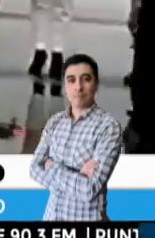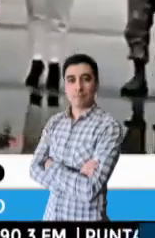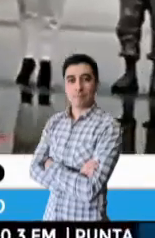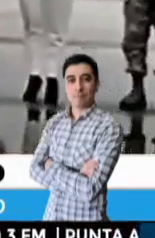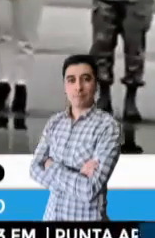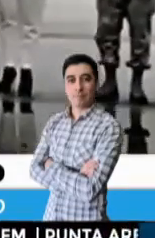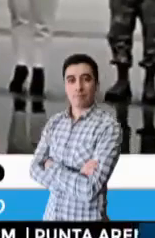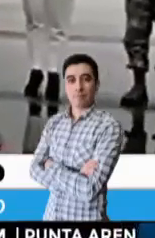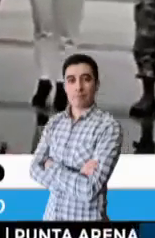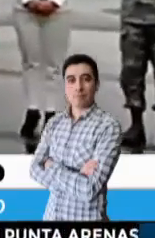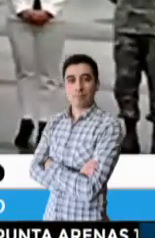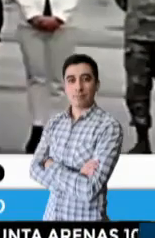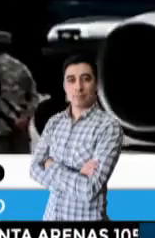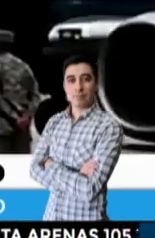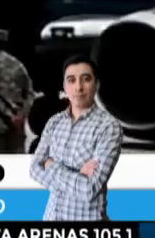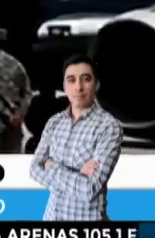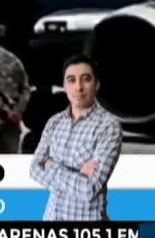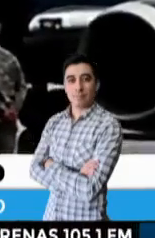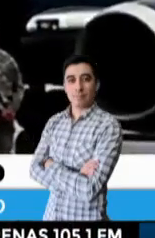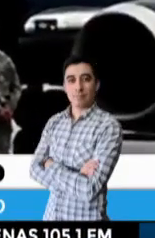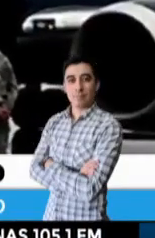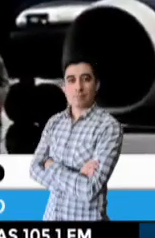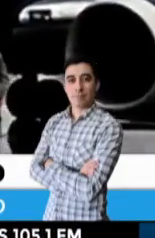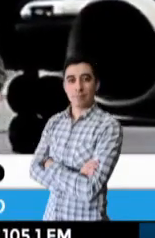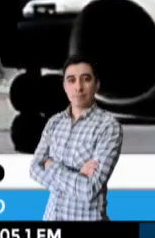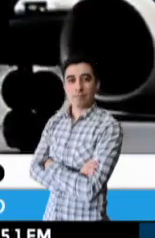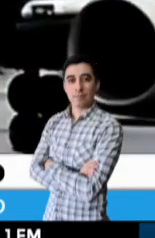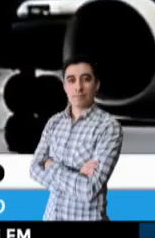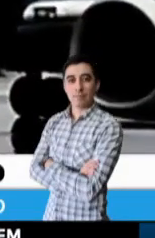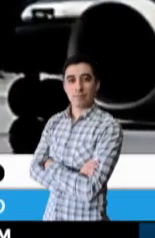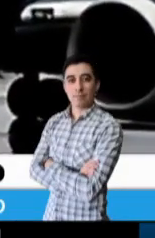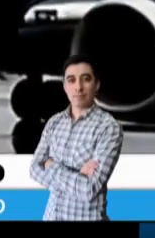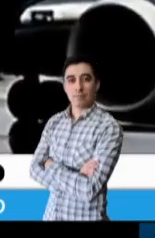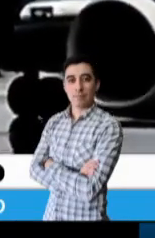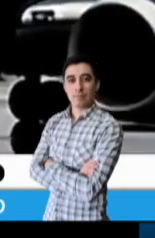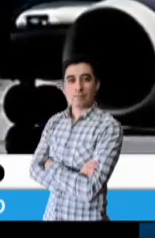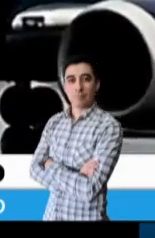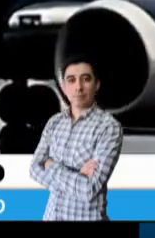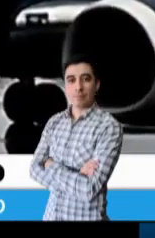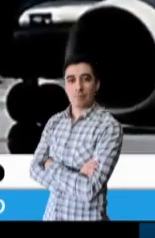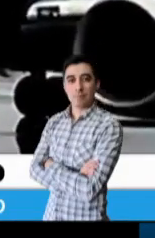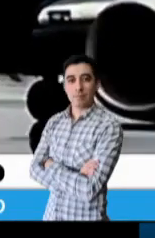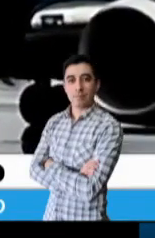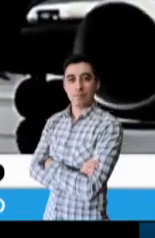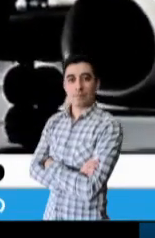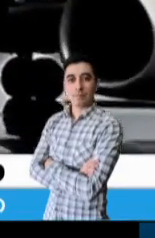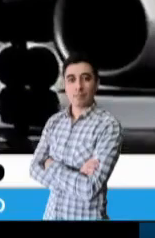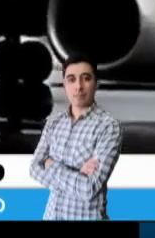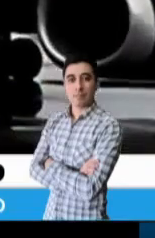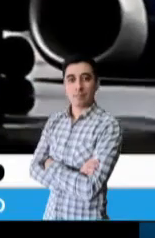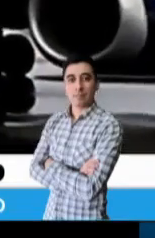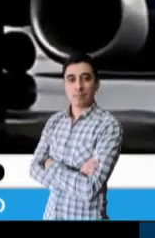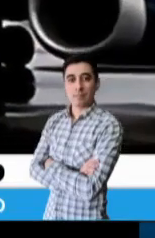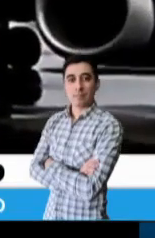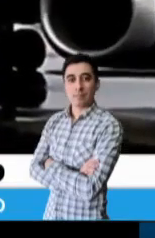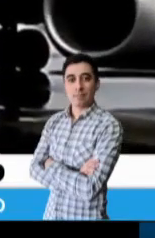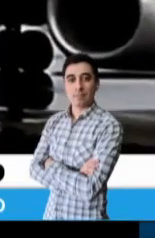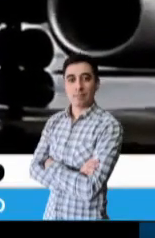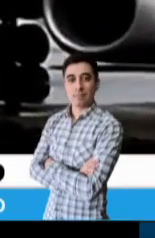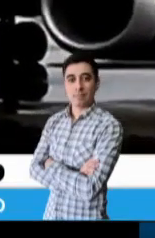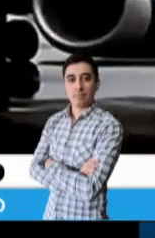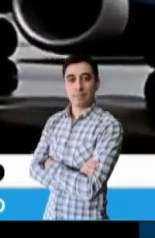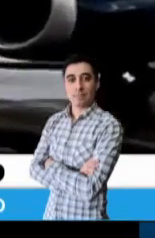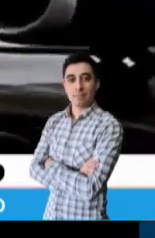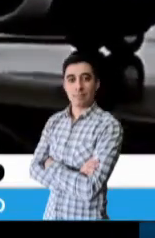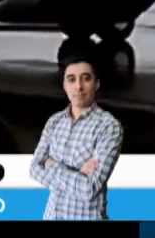la capital de la Araucanía con el principal terminal aéreo acá en la región. Decíamos que hay alta expectación y también tensión,